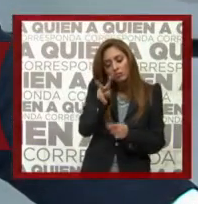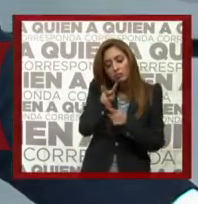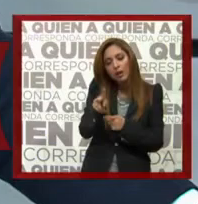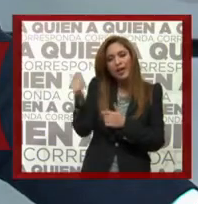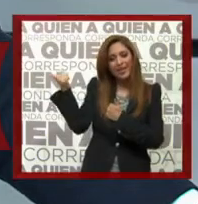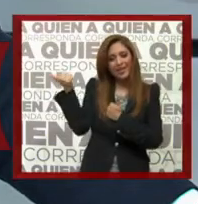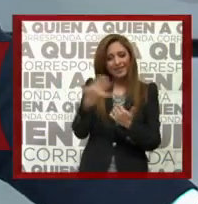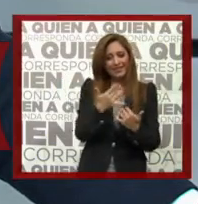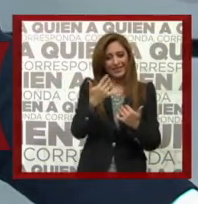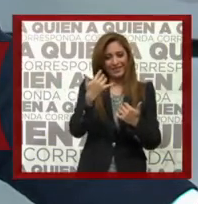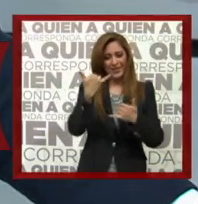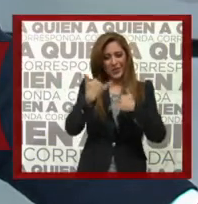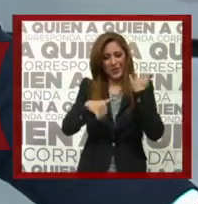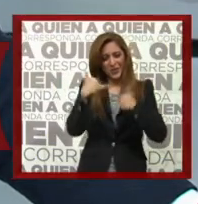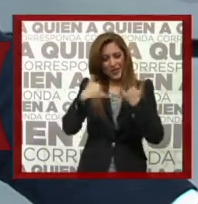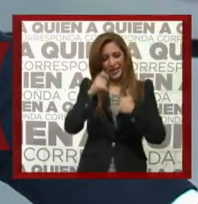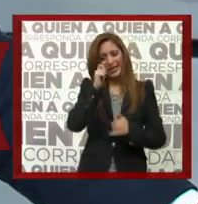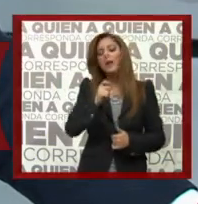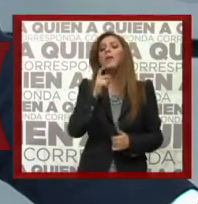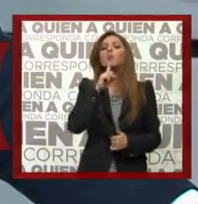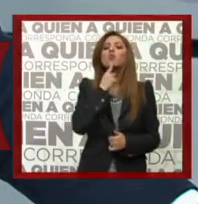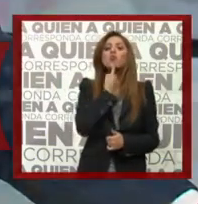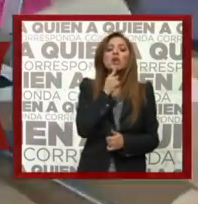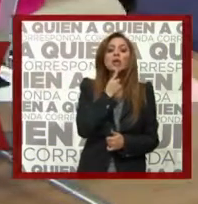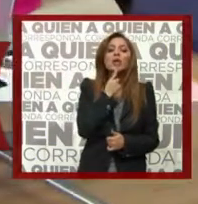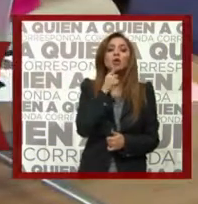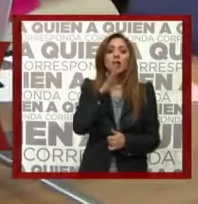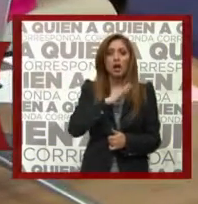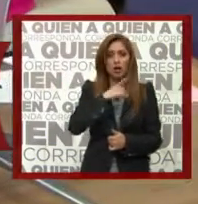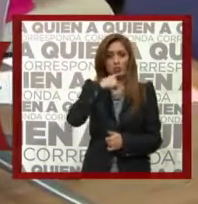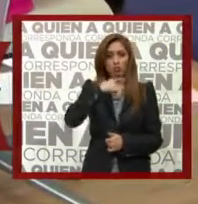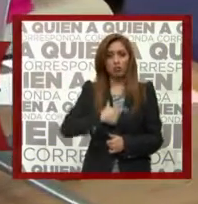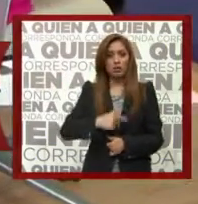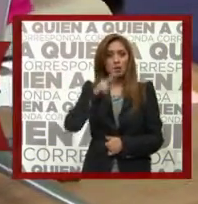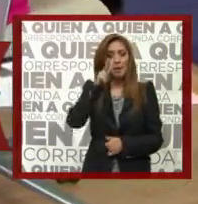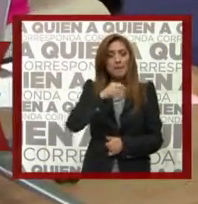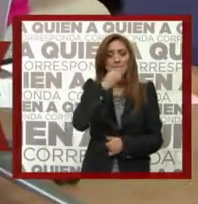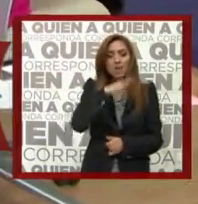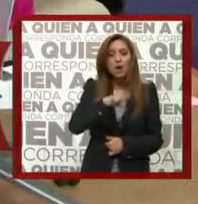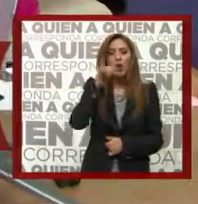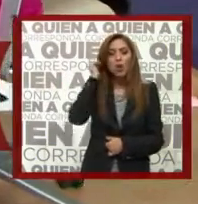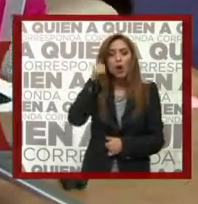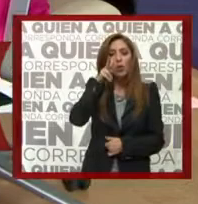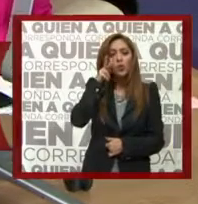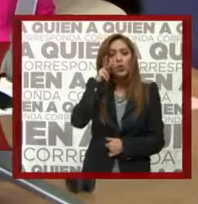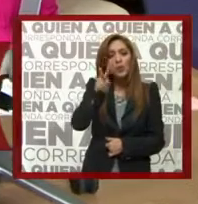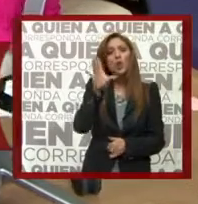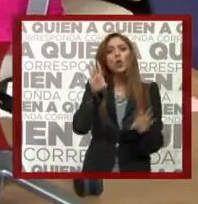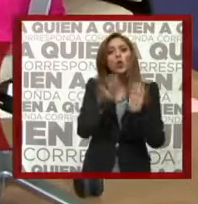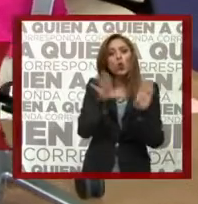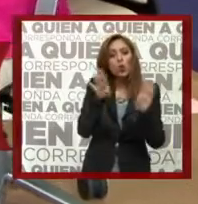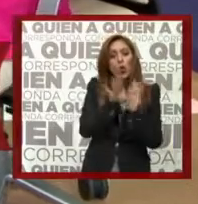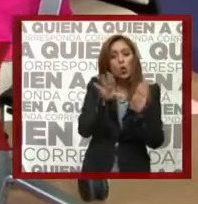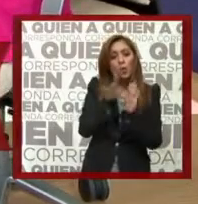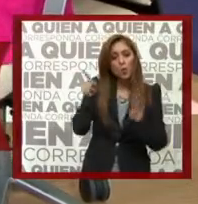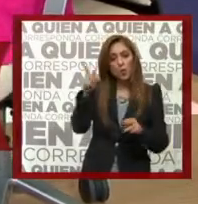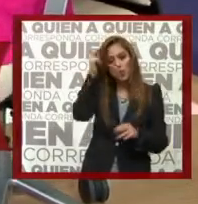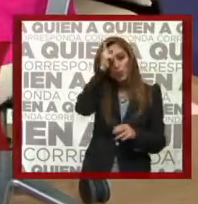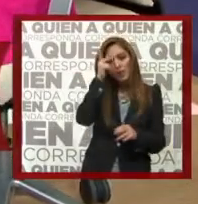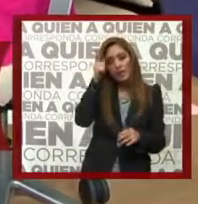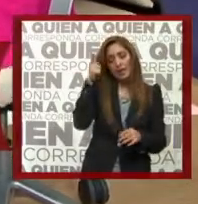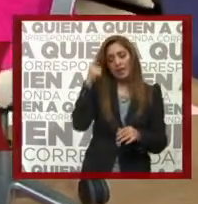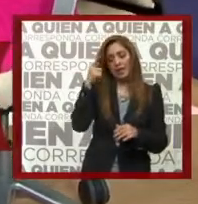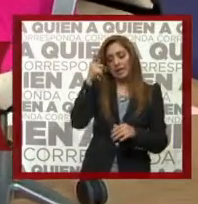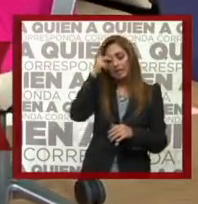juguetes sexuados, o sea, son muñecos sexuados que son una maravilla, de veras, ojalá vieras cómo funcionan las psicólogas con esos